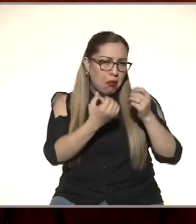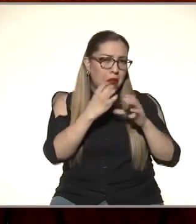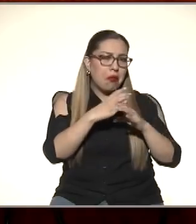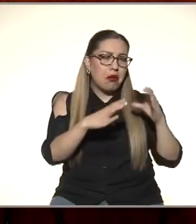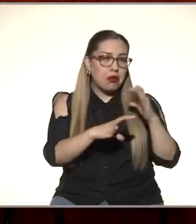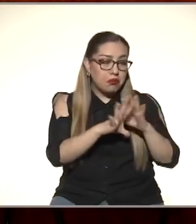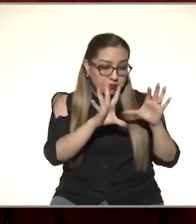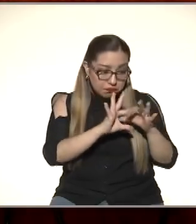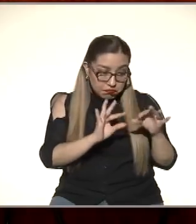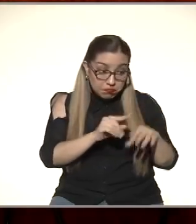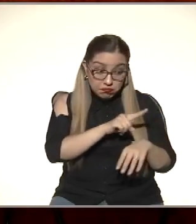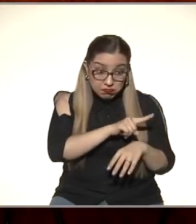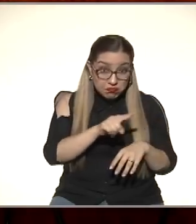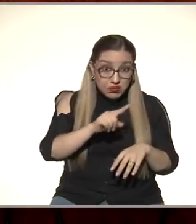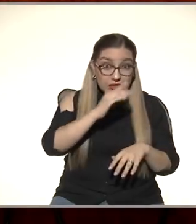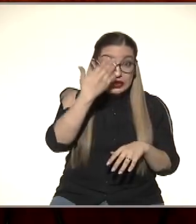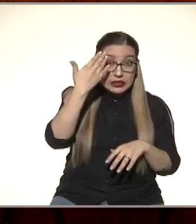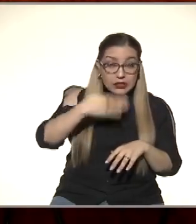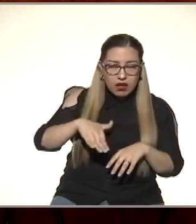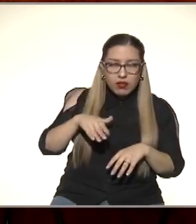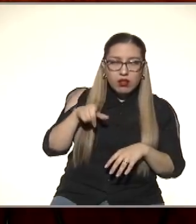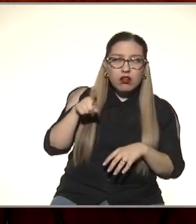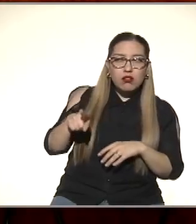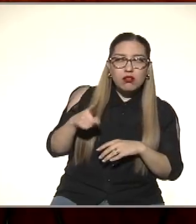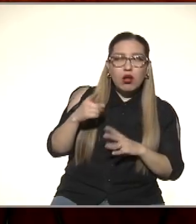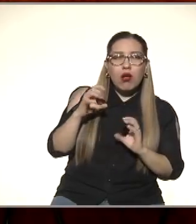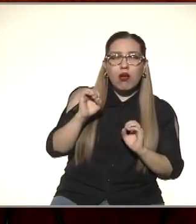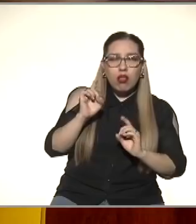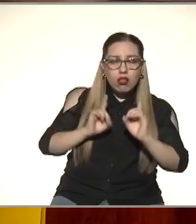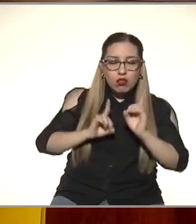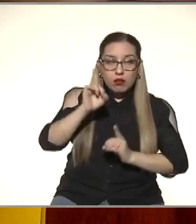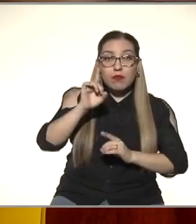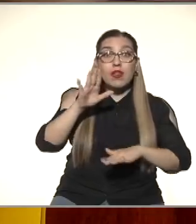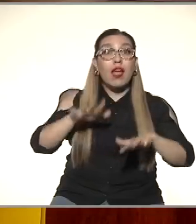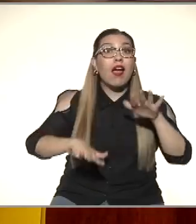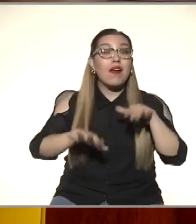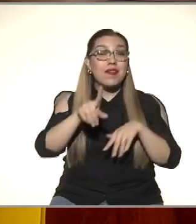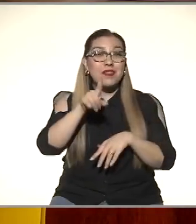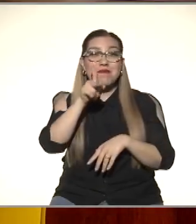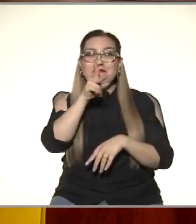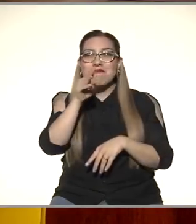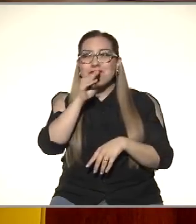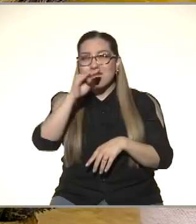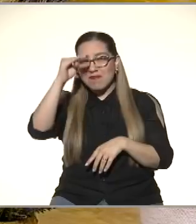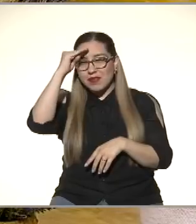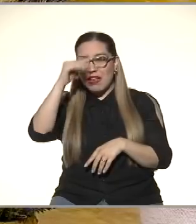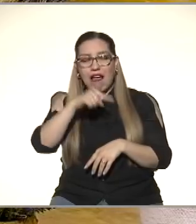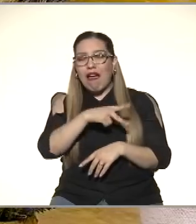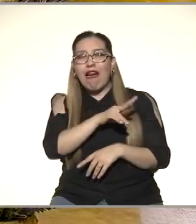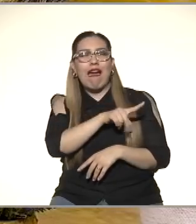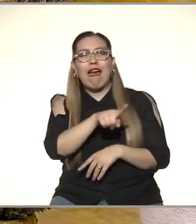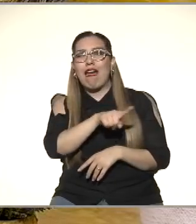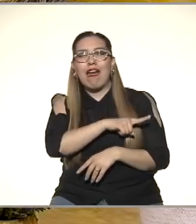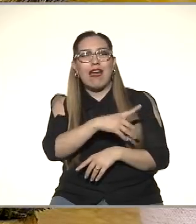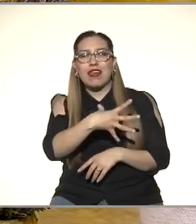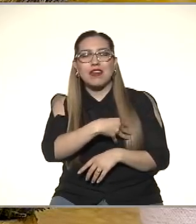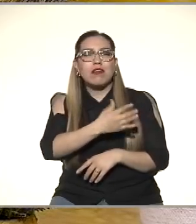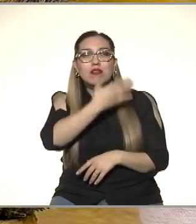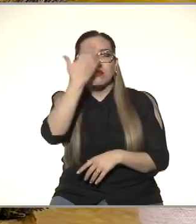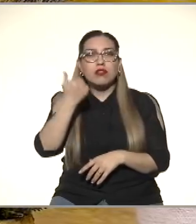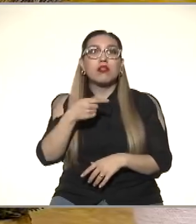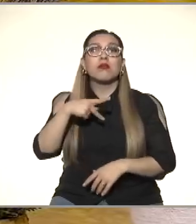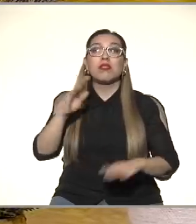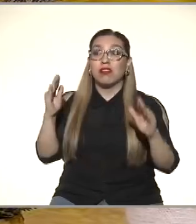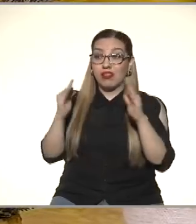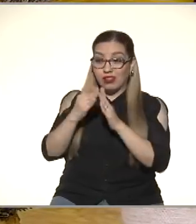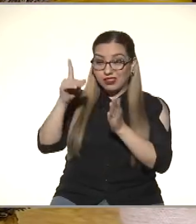se enteraron o a lo mejor si sospechan, porque a veces los papás creemos que no saben, que hemos sido muy discretos, pero nos peleamos ahí en la casa,